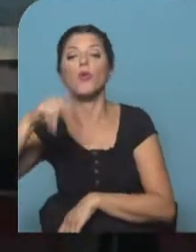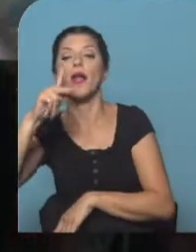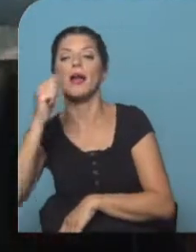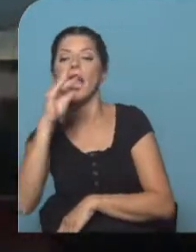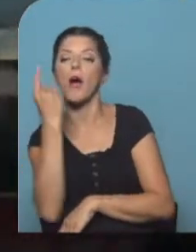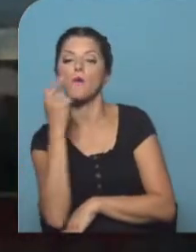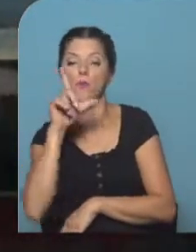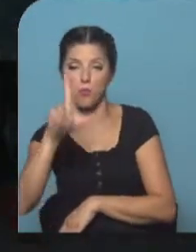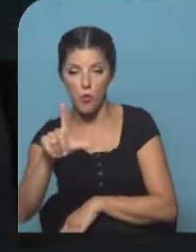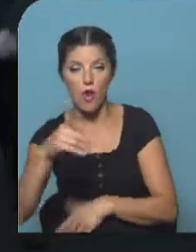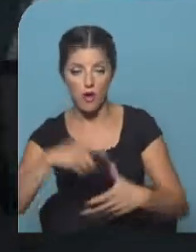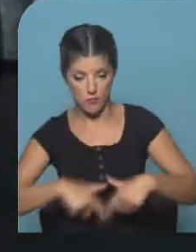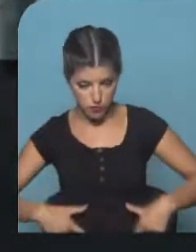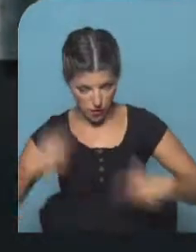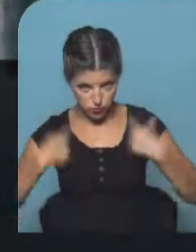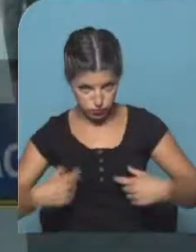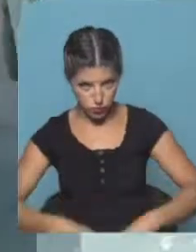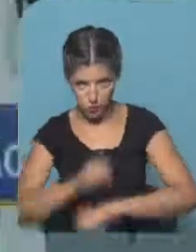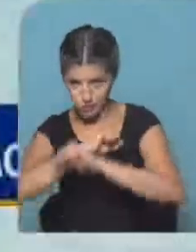ataque a policías en Afganistán.